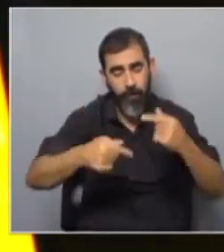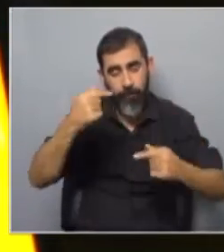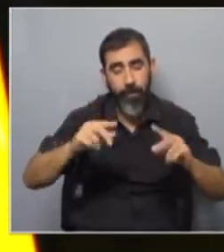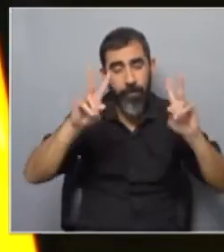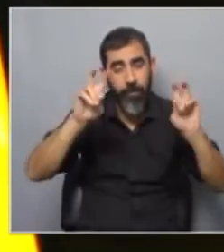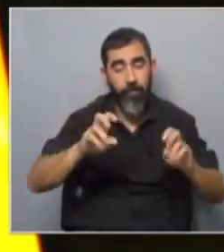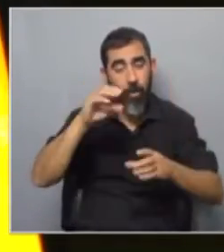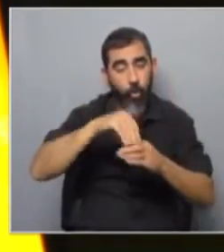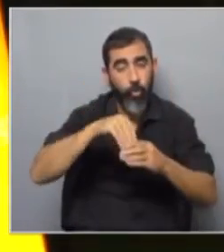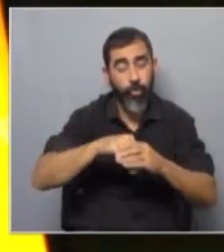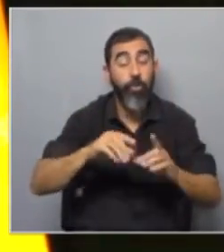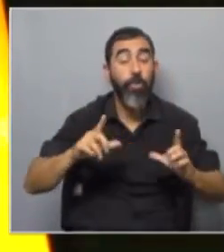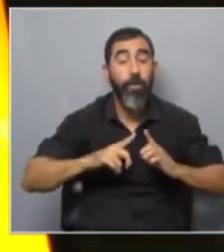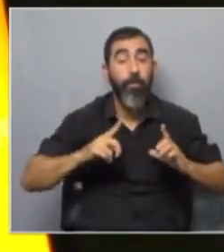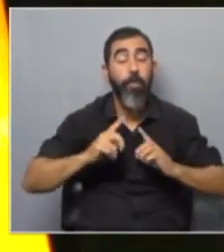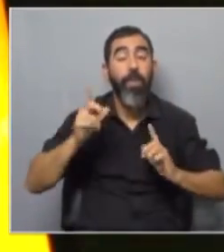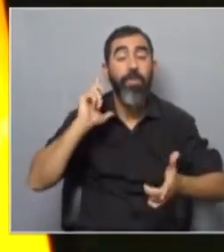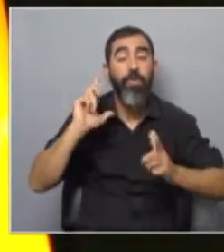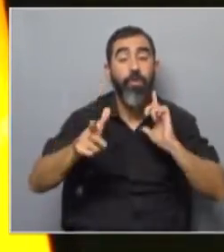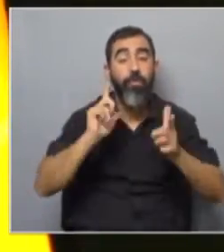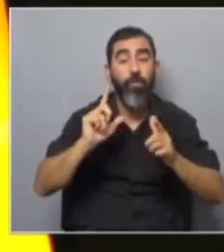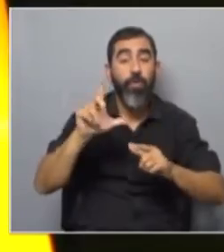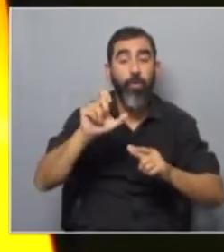con mucho contenido. Esperemos que la disfruten y,